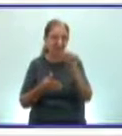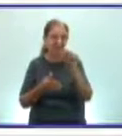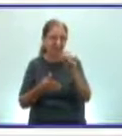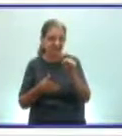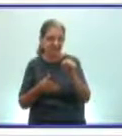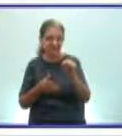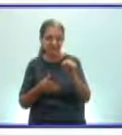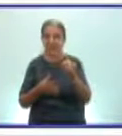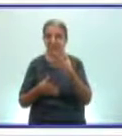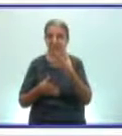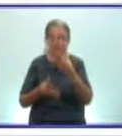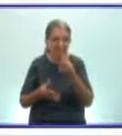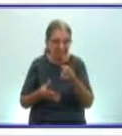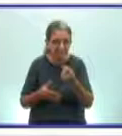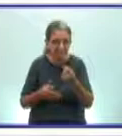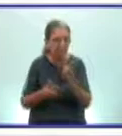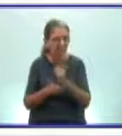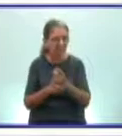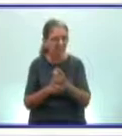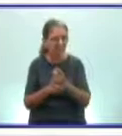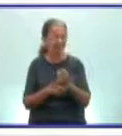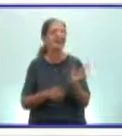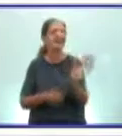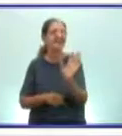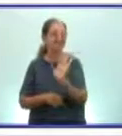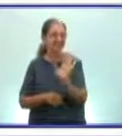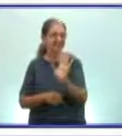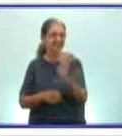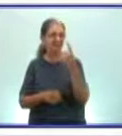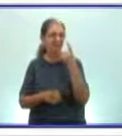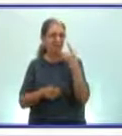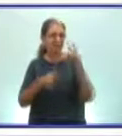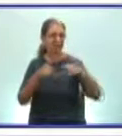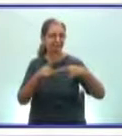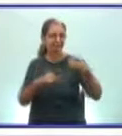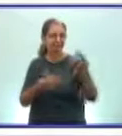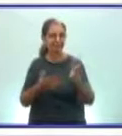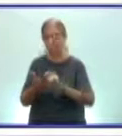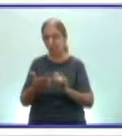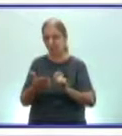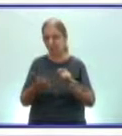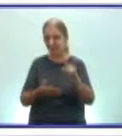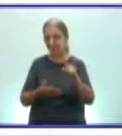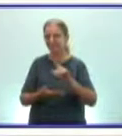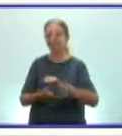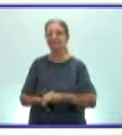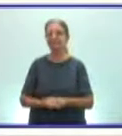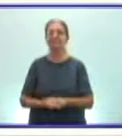atractivo nuestro encuentro, me despido de ustedes para que copien esta diapositiva.